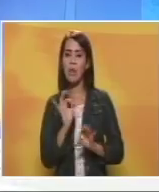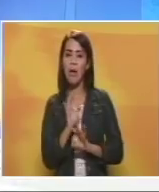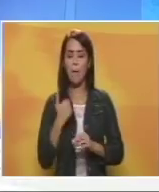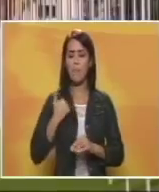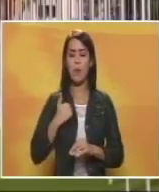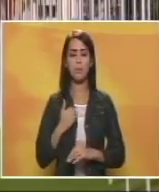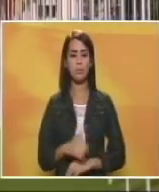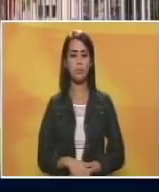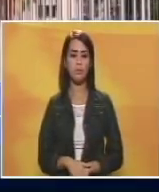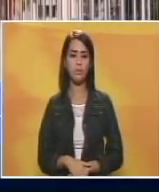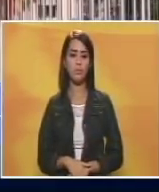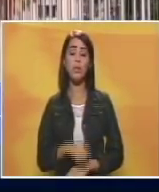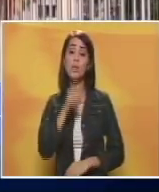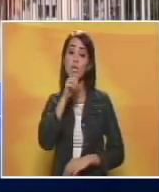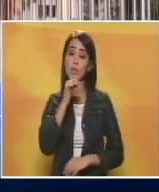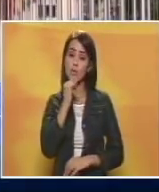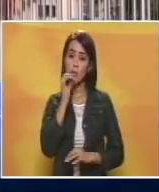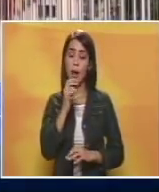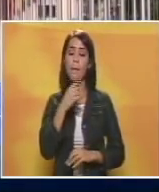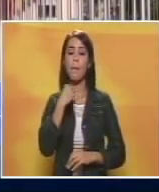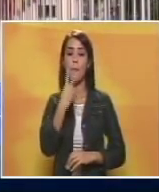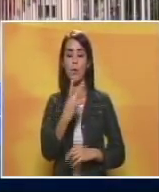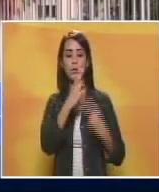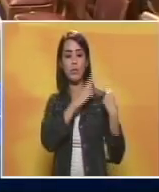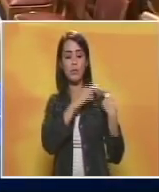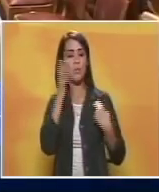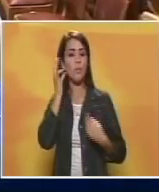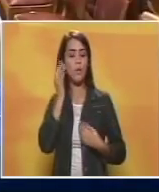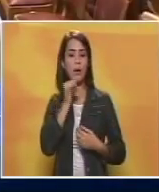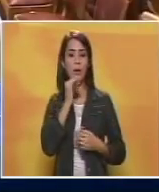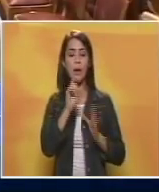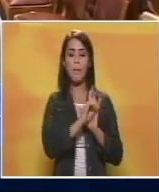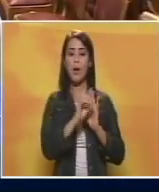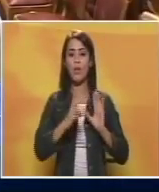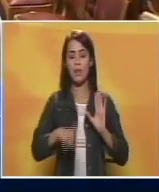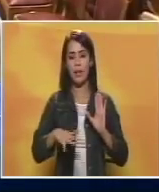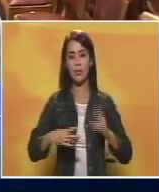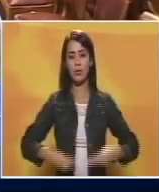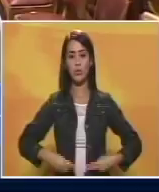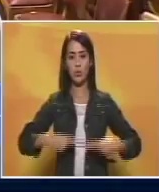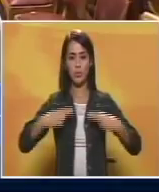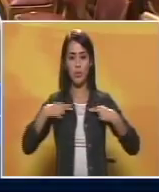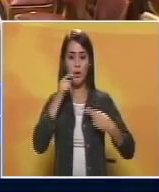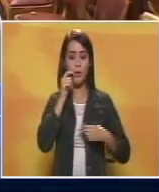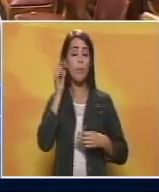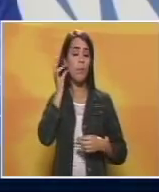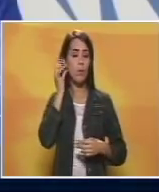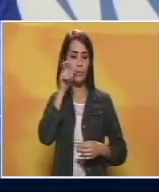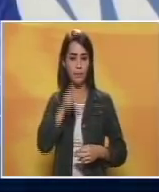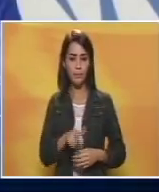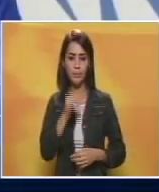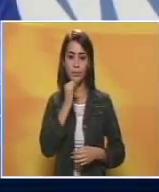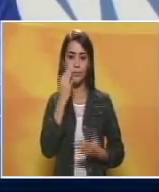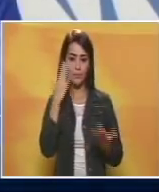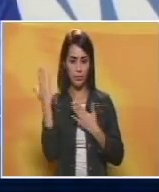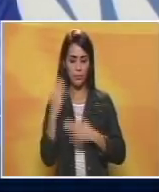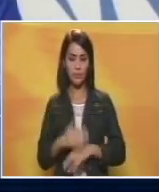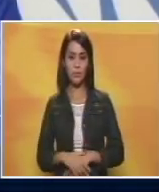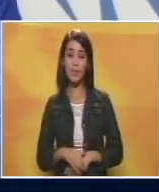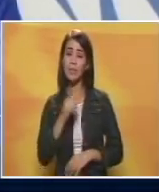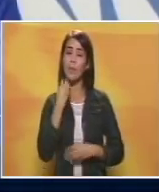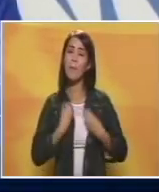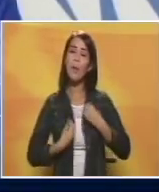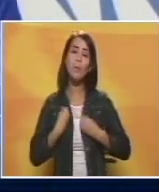justificados. La portavoz de la Oficina del Alto Comisionado de Naciones Unidas para los Derechos Humanos, Elizabeth Trocel, expresó su preocupación por